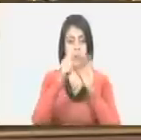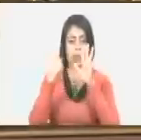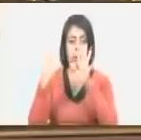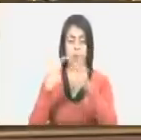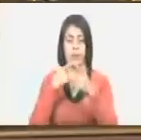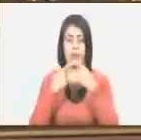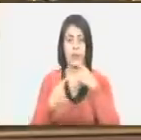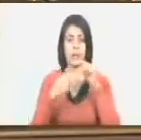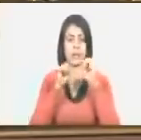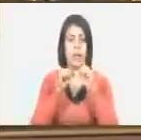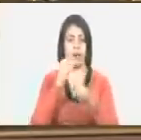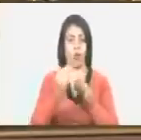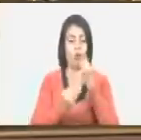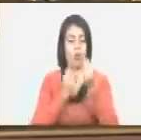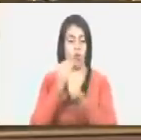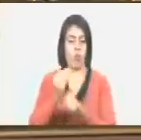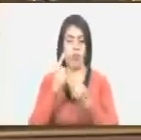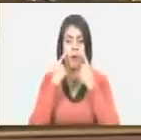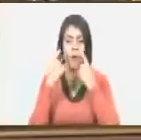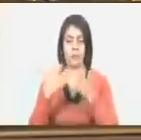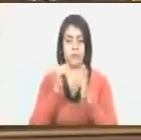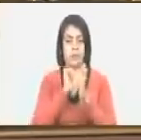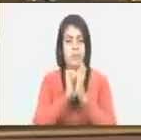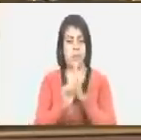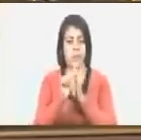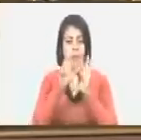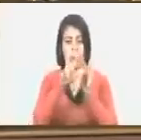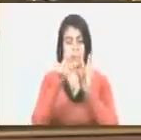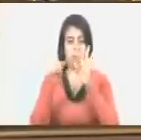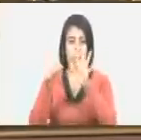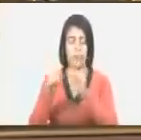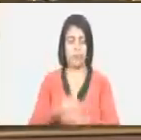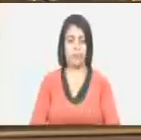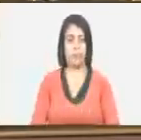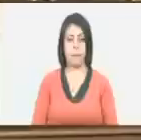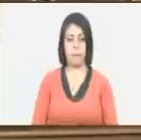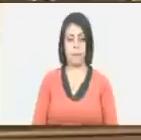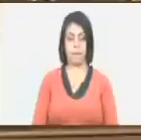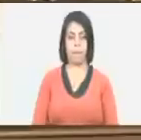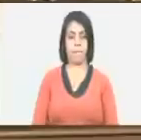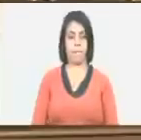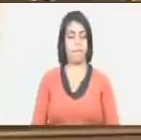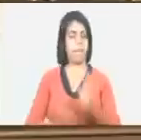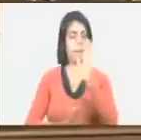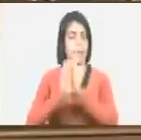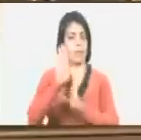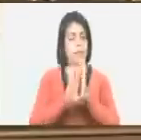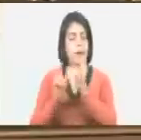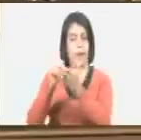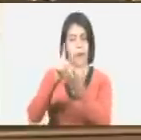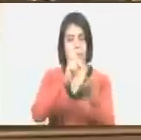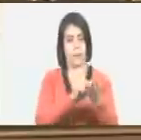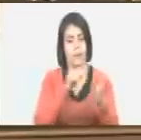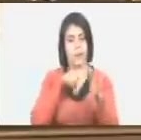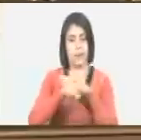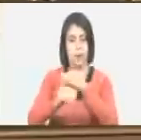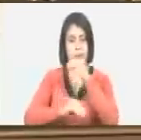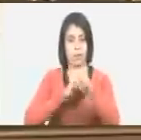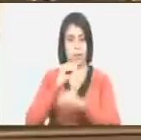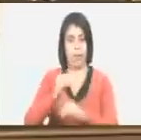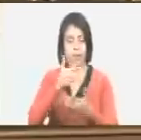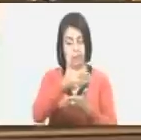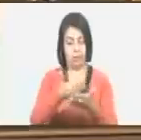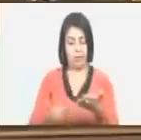36, quedando redactado de la siguiente manera. Artículo 36. En el desarrollo de la audiencia de fondo se